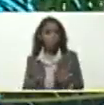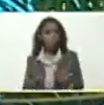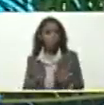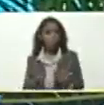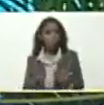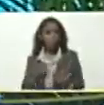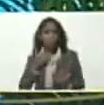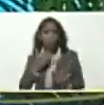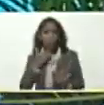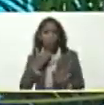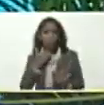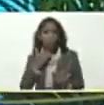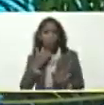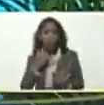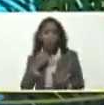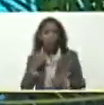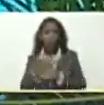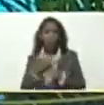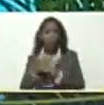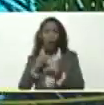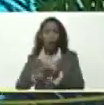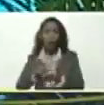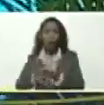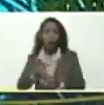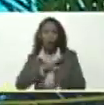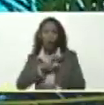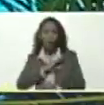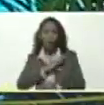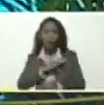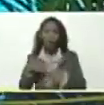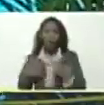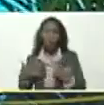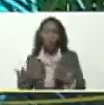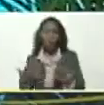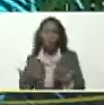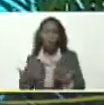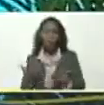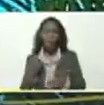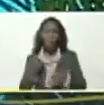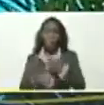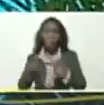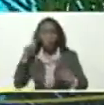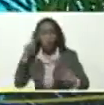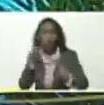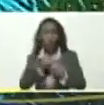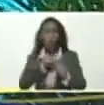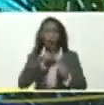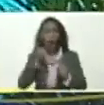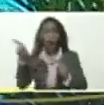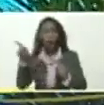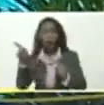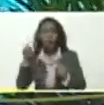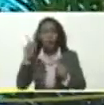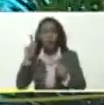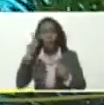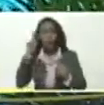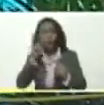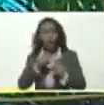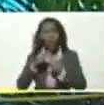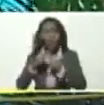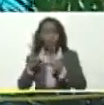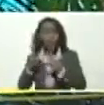es algo que es una deuda que teníamos y que vamos hacia allá, vamos